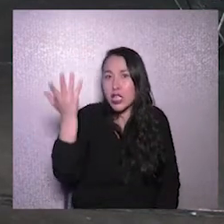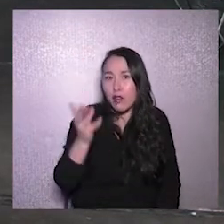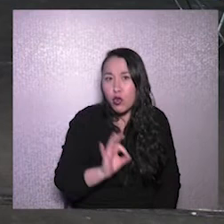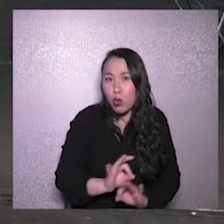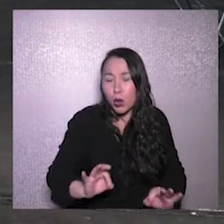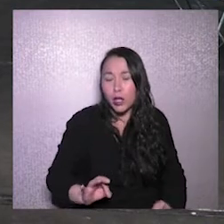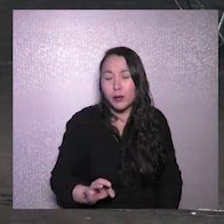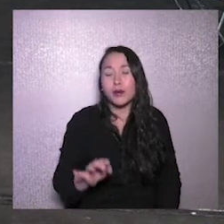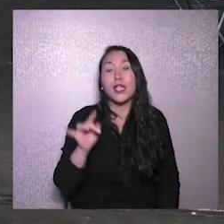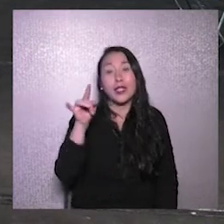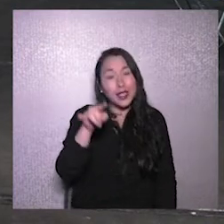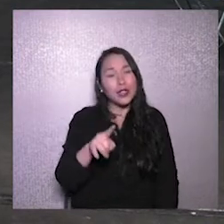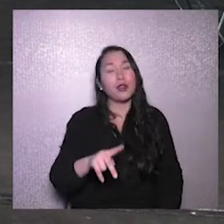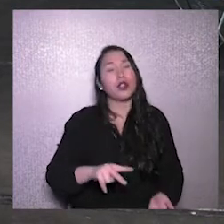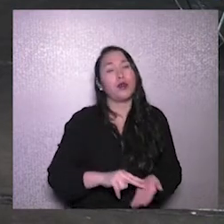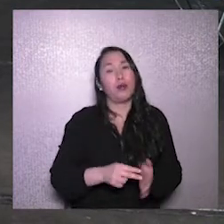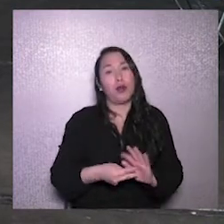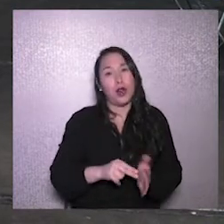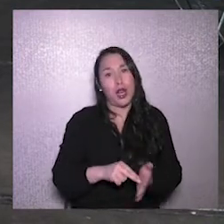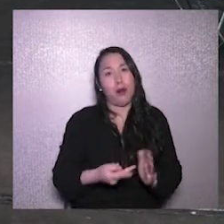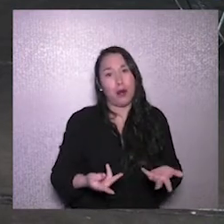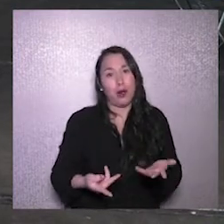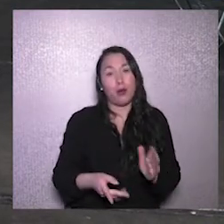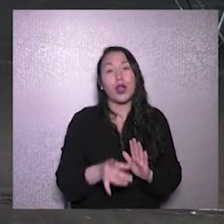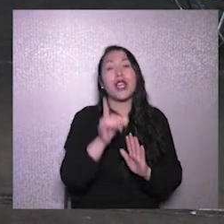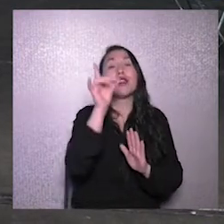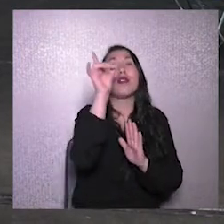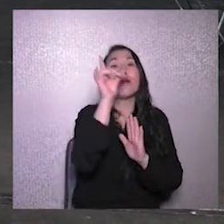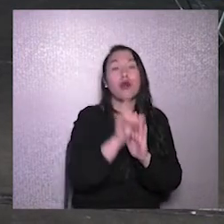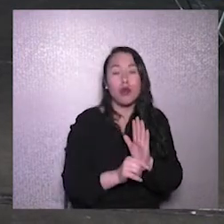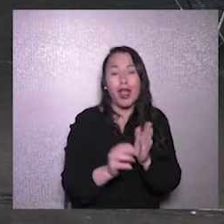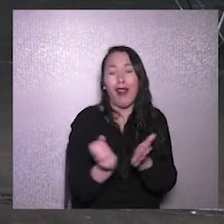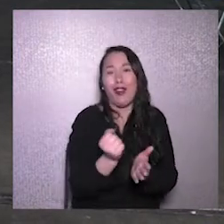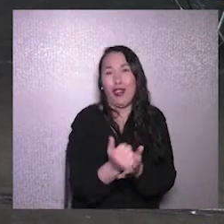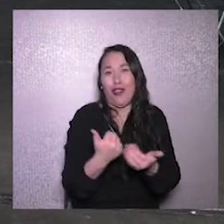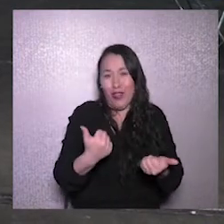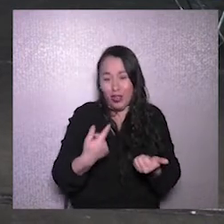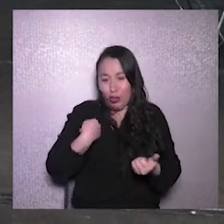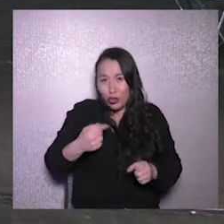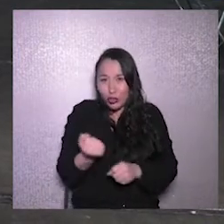Y eso es un problema, ¿ya? Porque disminuye la efectividad de lo que yo estoy haciendo.